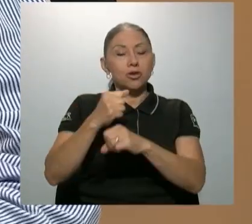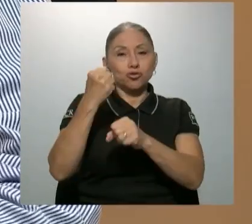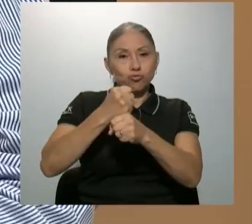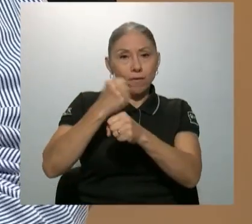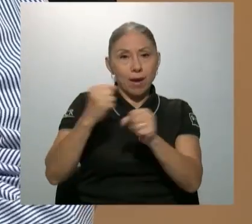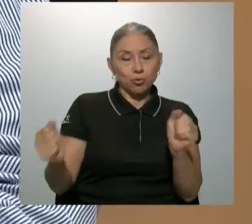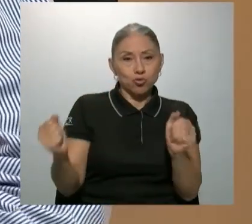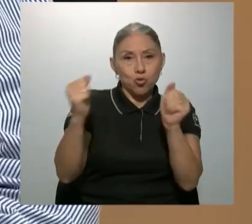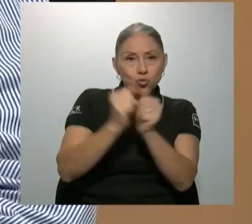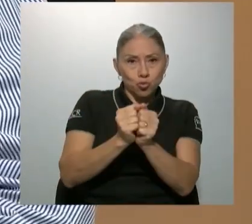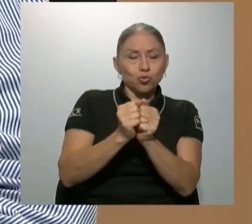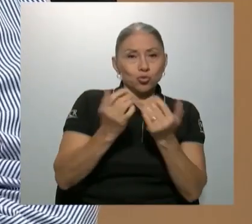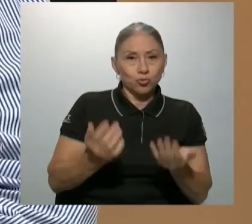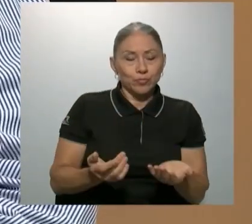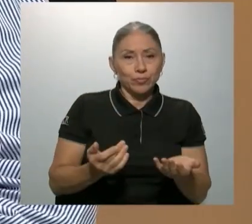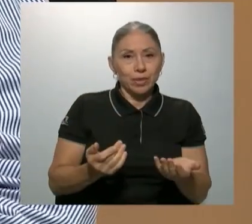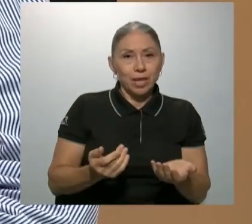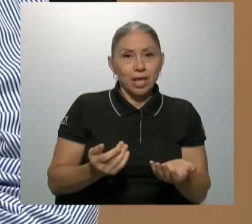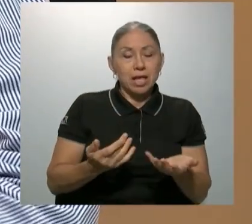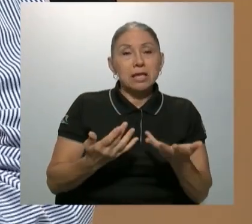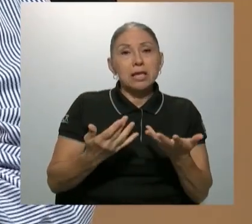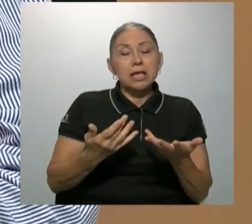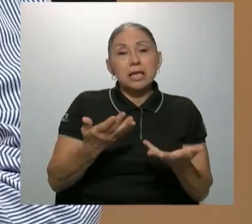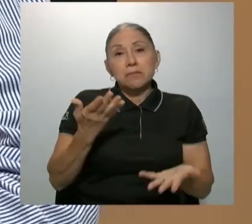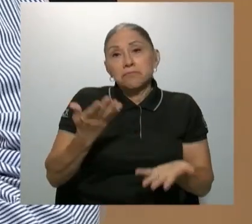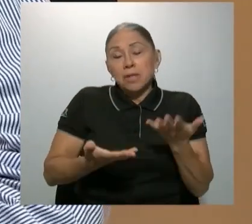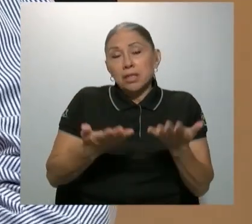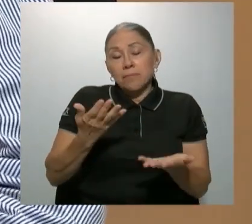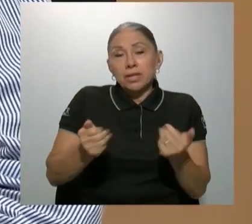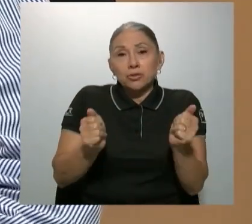introducción tal vez podemos ir conversando ya sobre algunos